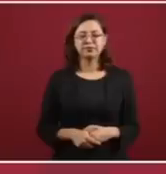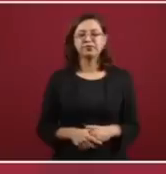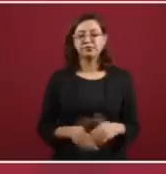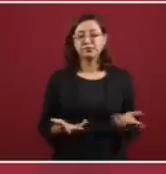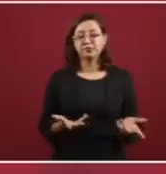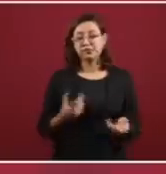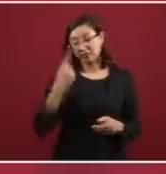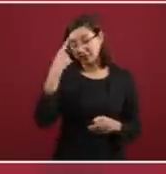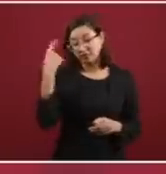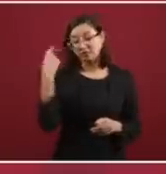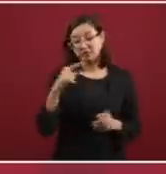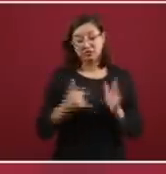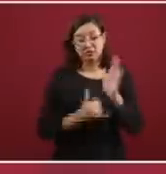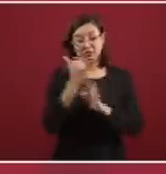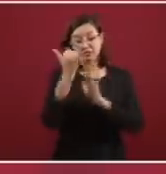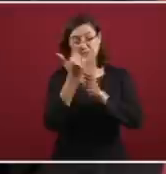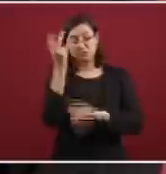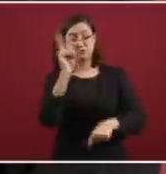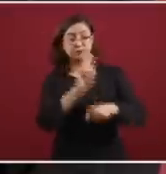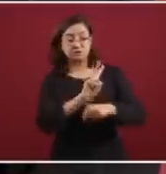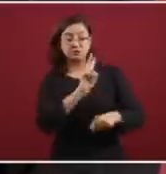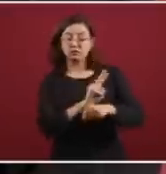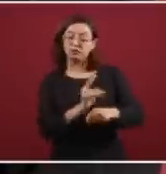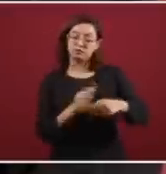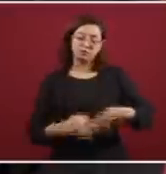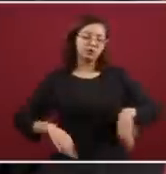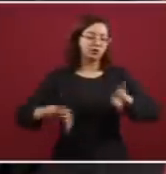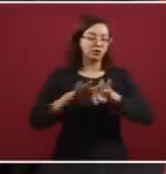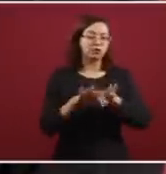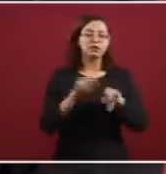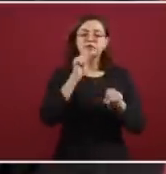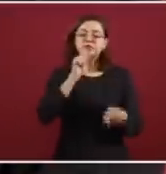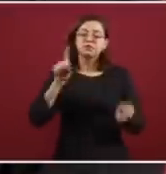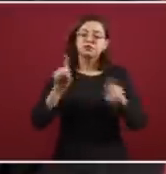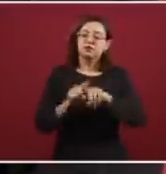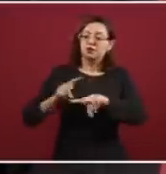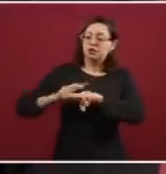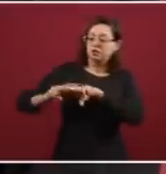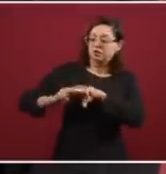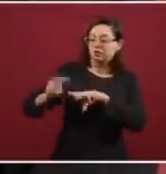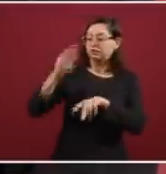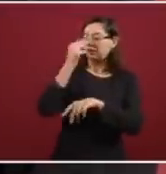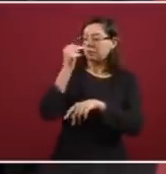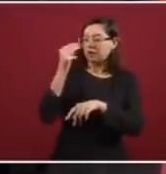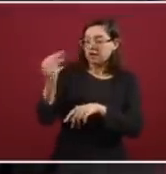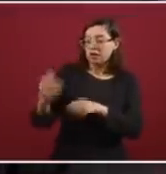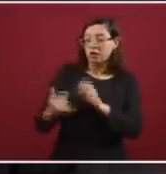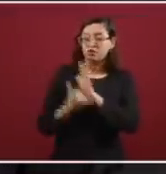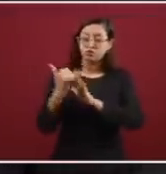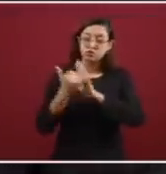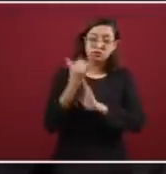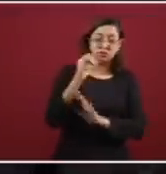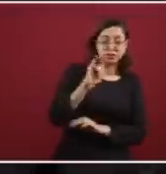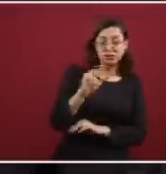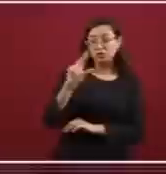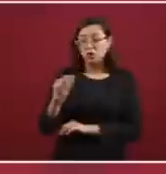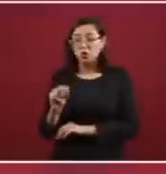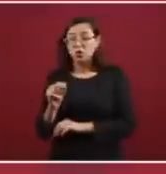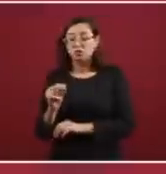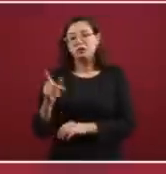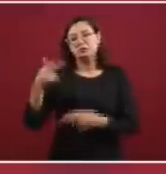estas importantes obras. En el caso del Tren Maya, como ya se dijo, va a depender de la